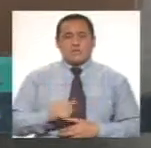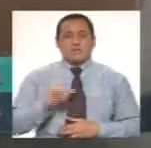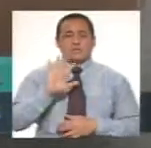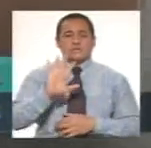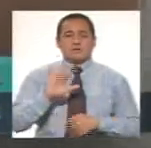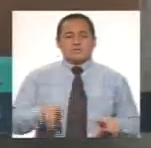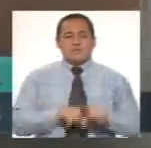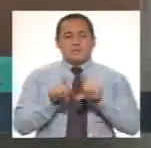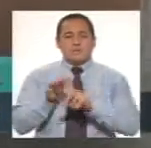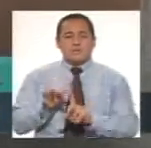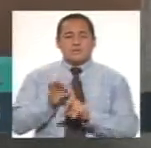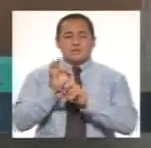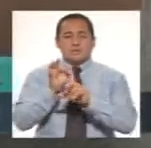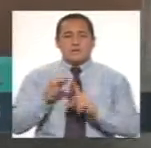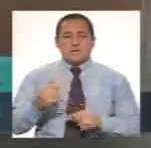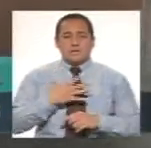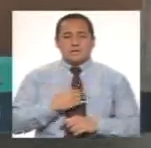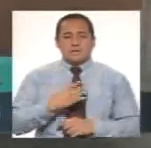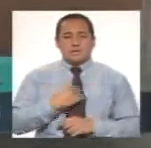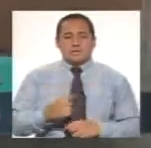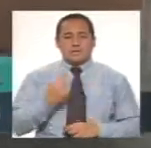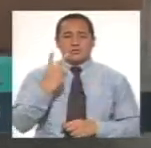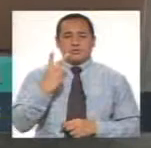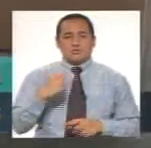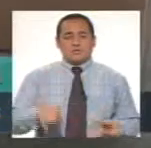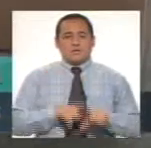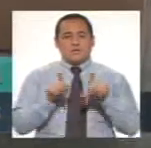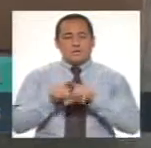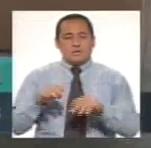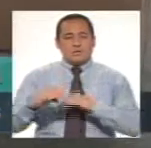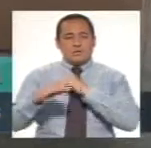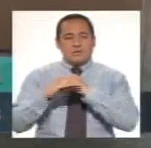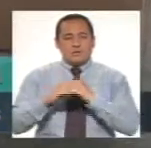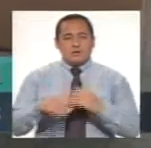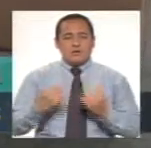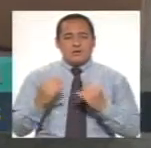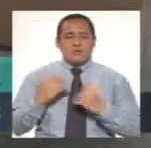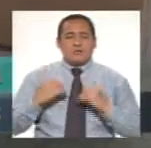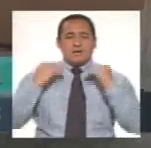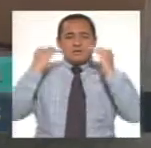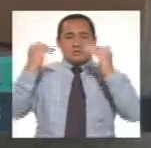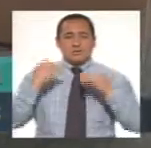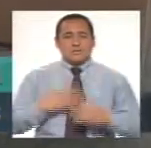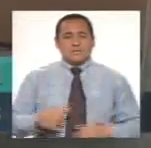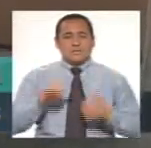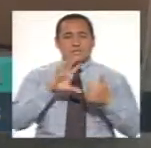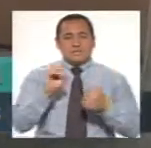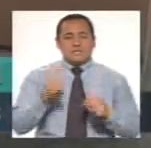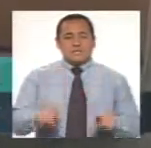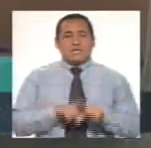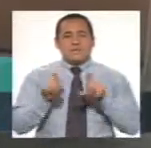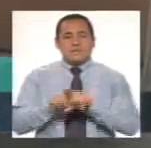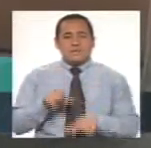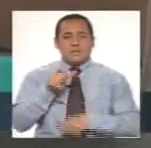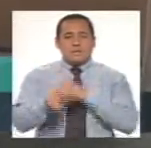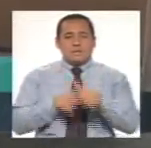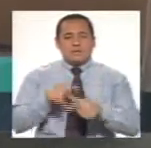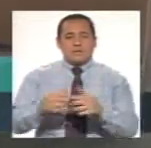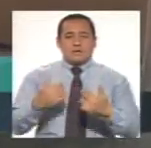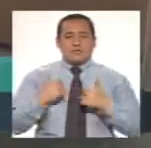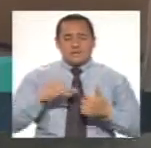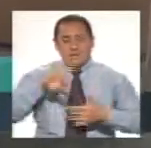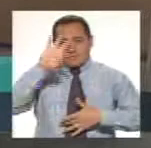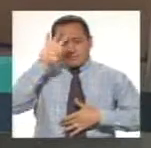5 años, principalmente niños menores de 2 años, y de igual forma los mayores de 60 años de edad, también las personas que